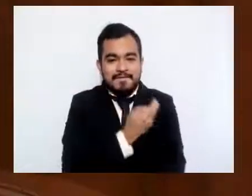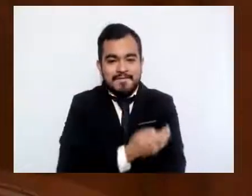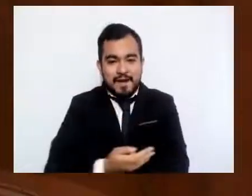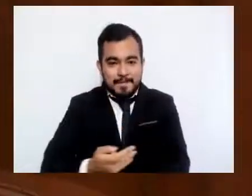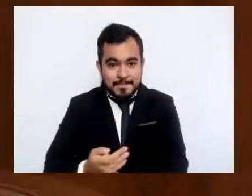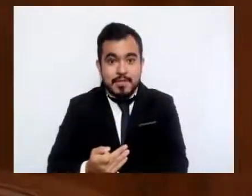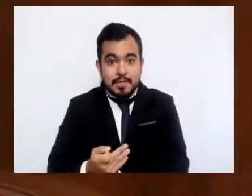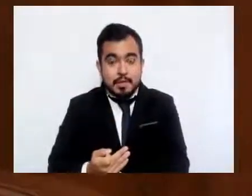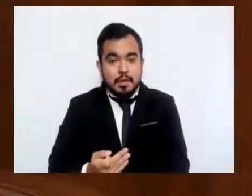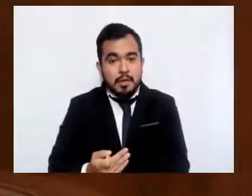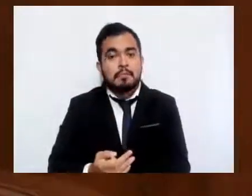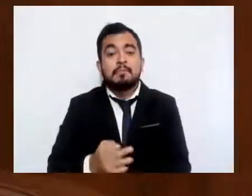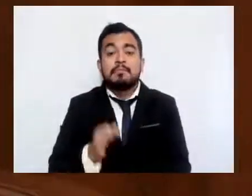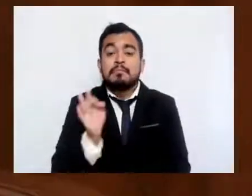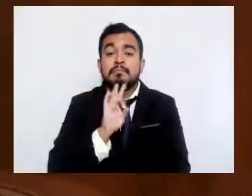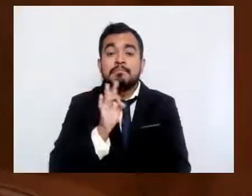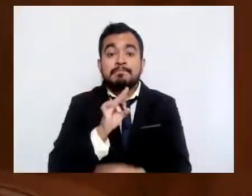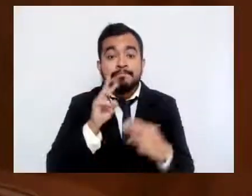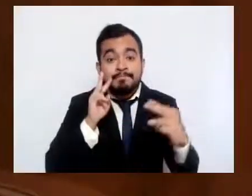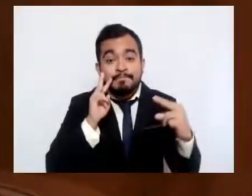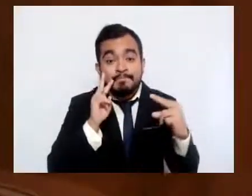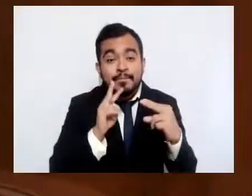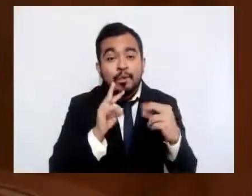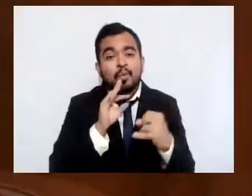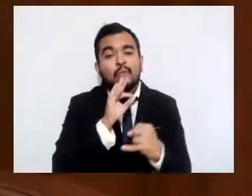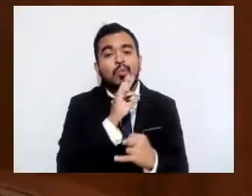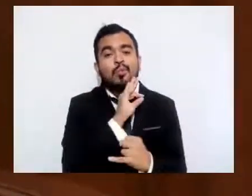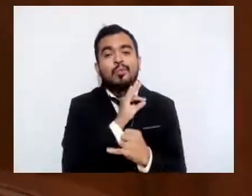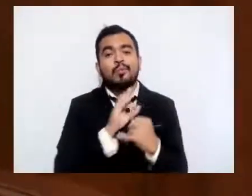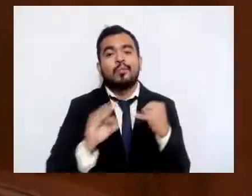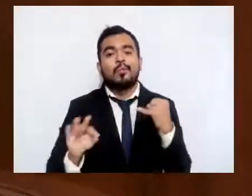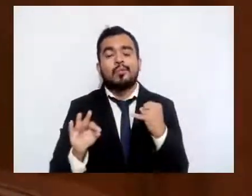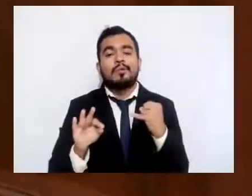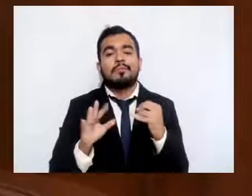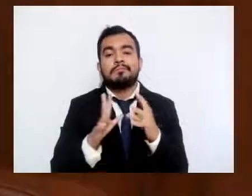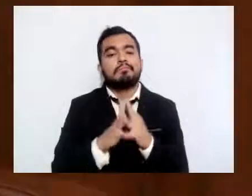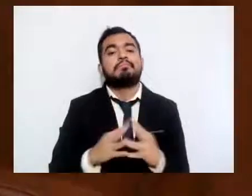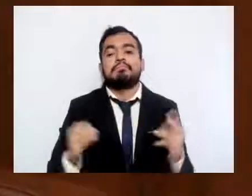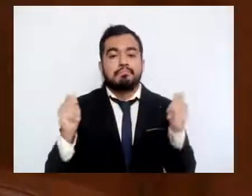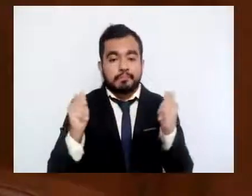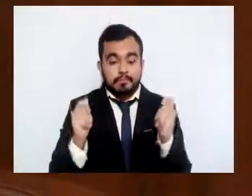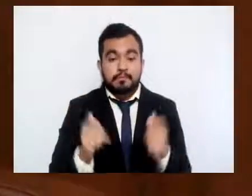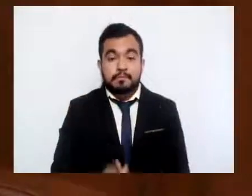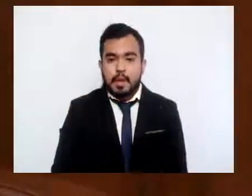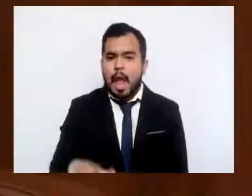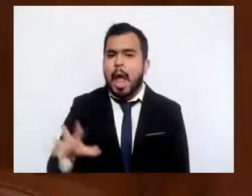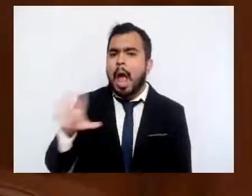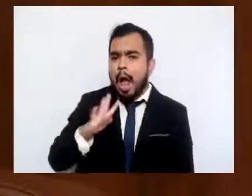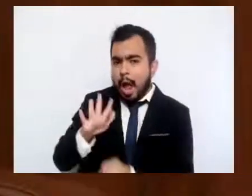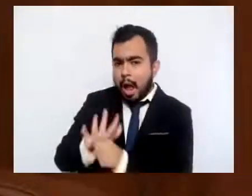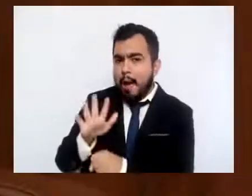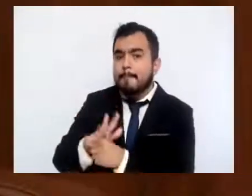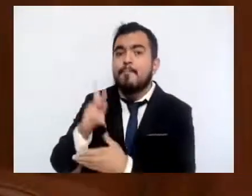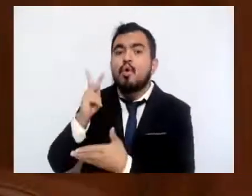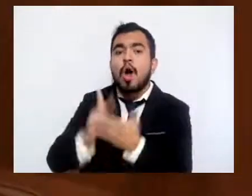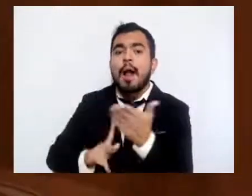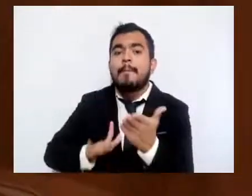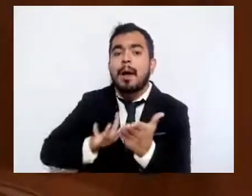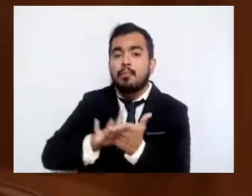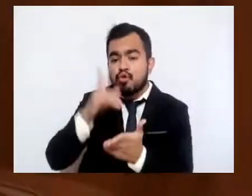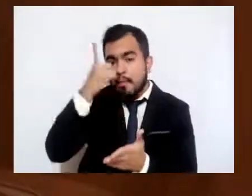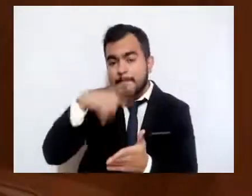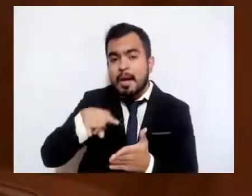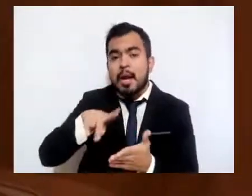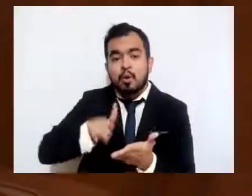última vez que se encuentren. Si bien existe el programa de apoyo para la reunificación familiar de adultos mayores del Estado